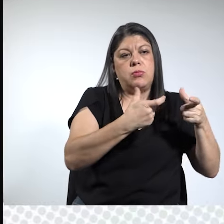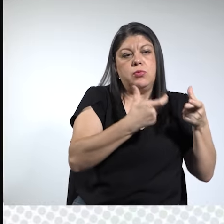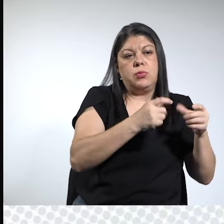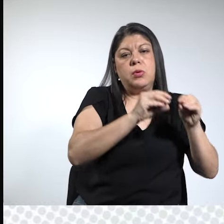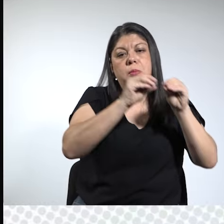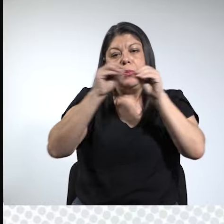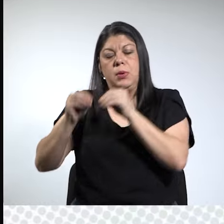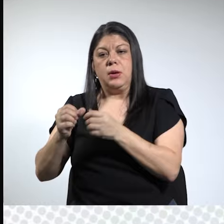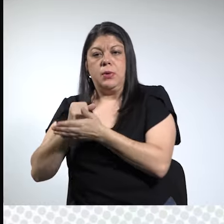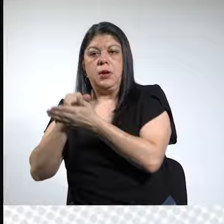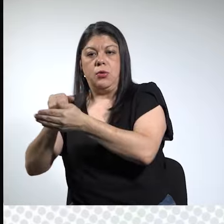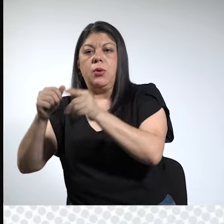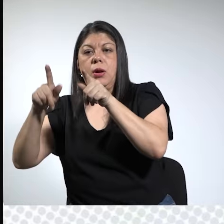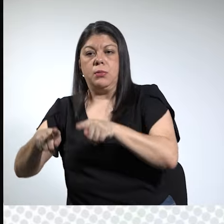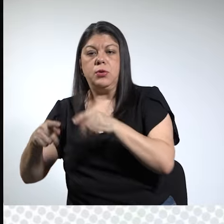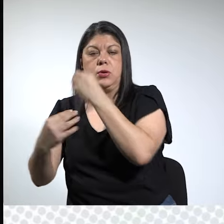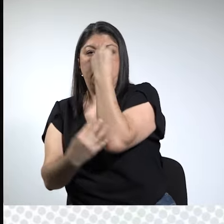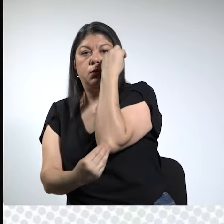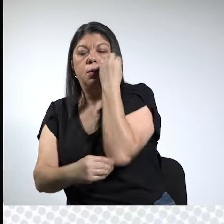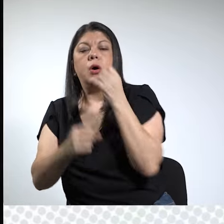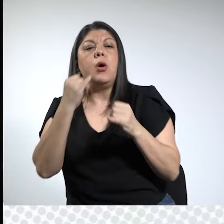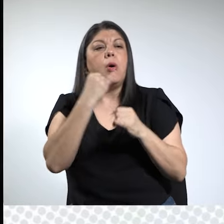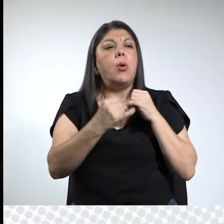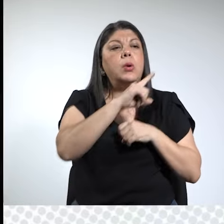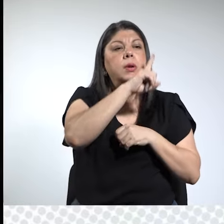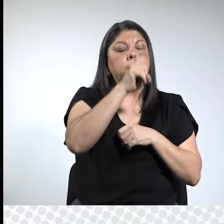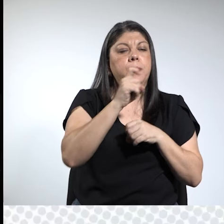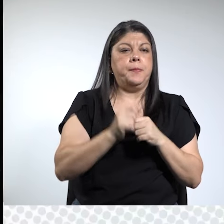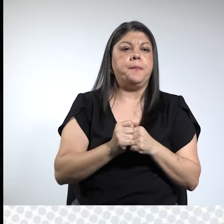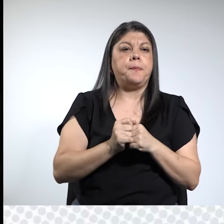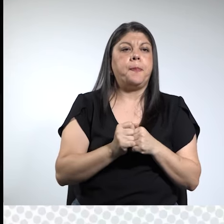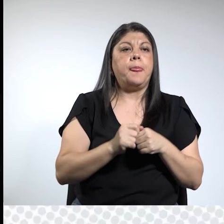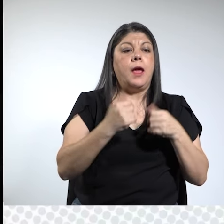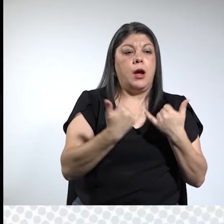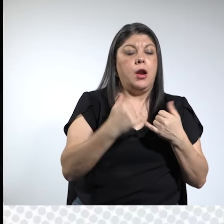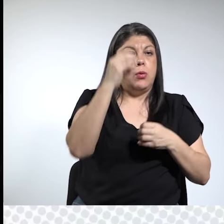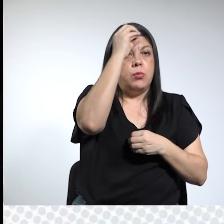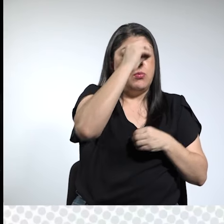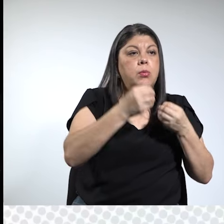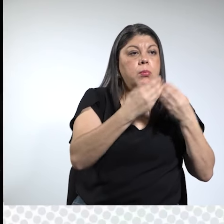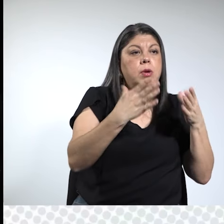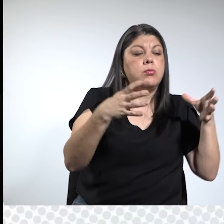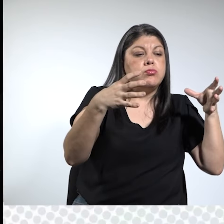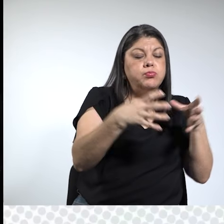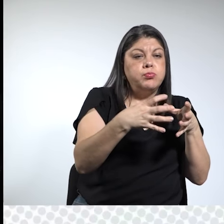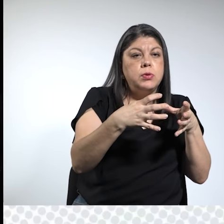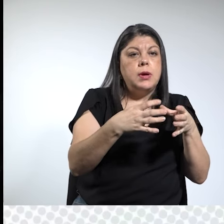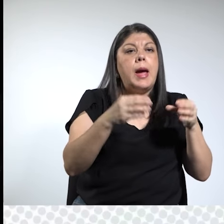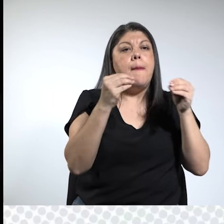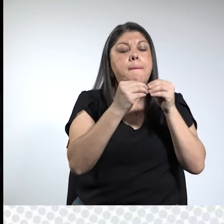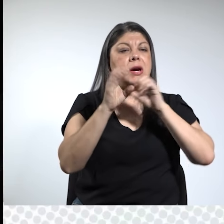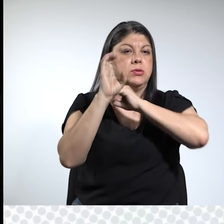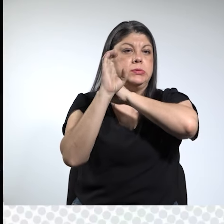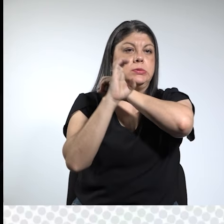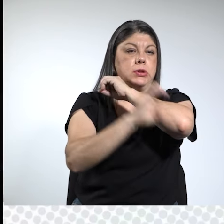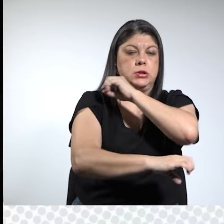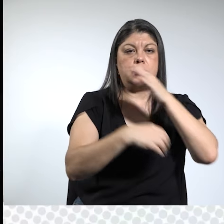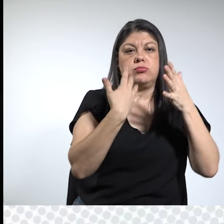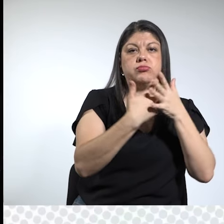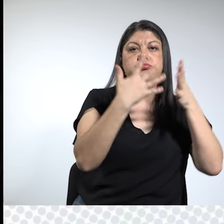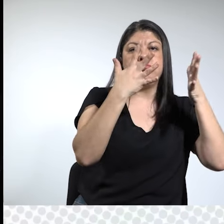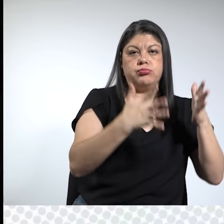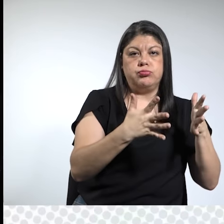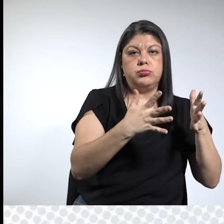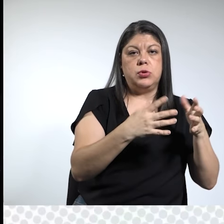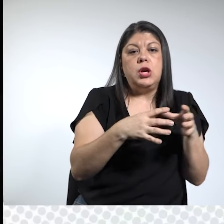bien. La última pregunta, don Luis. La opinión pública se divide hoy entre aquella que exige mayor castigo para la población